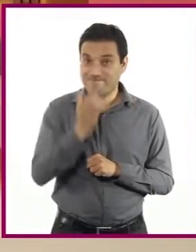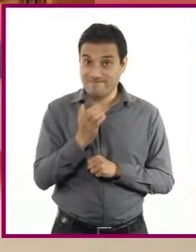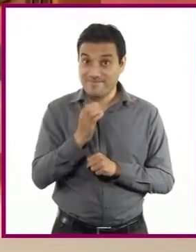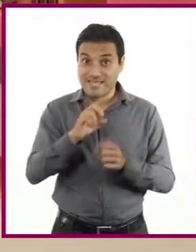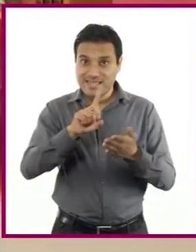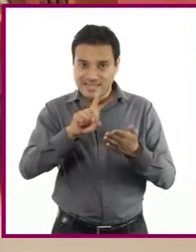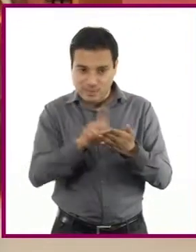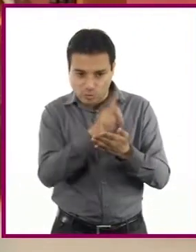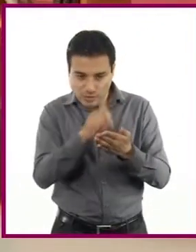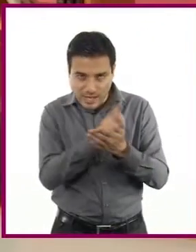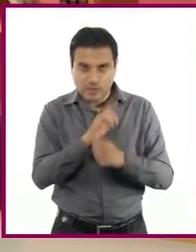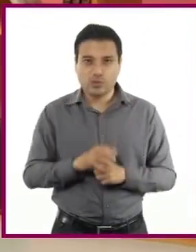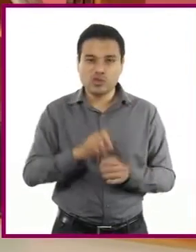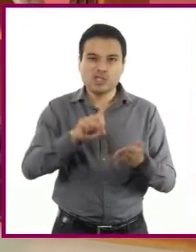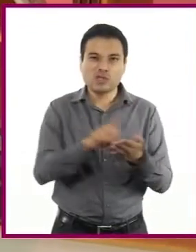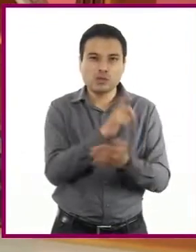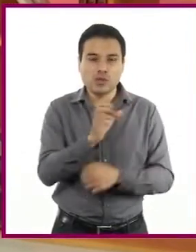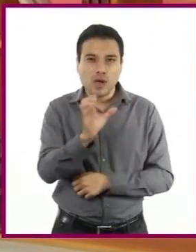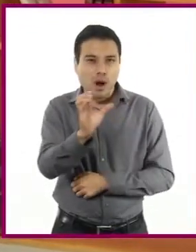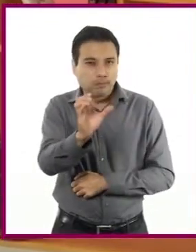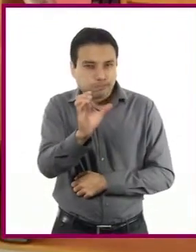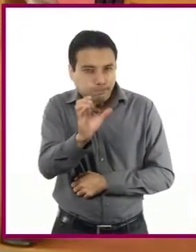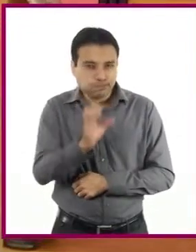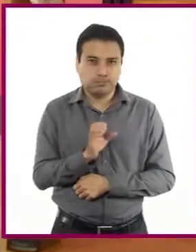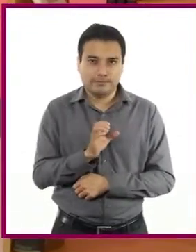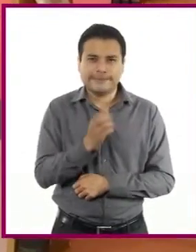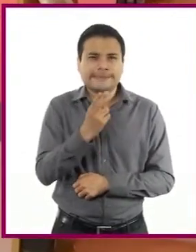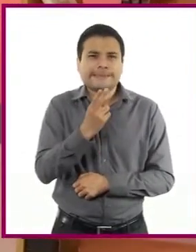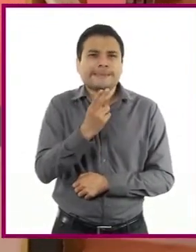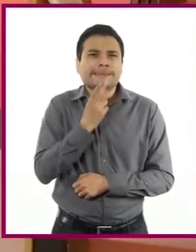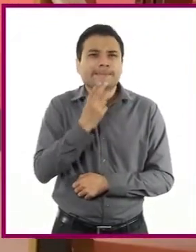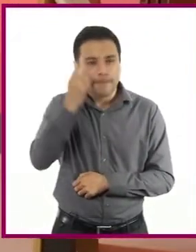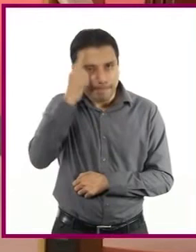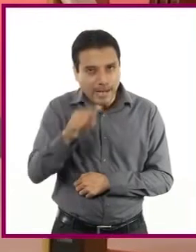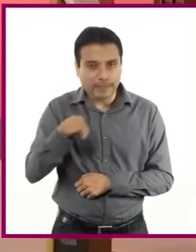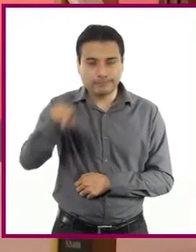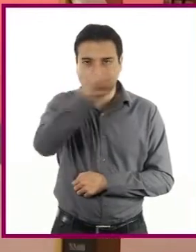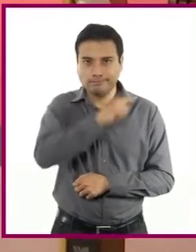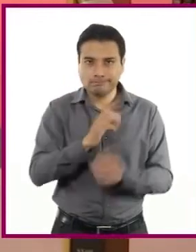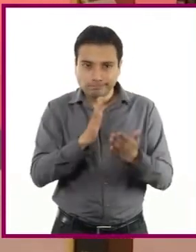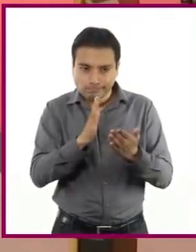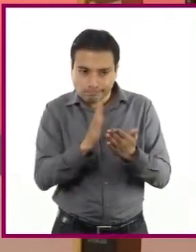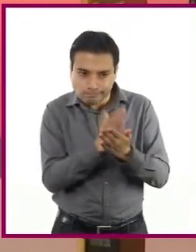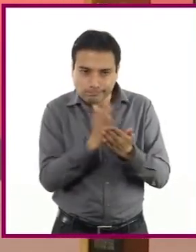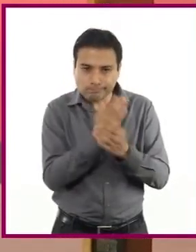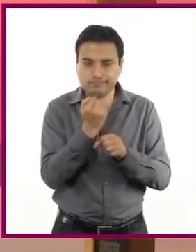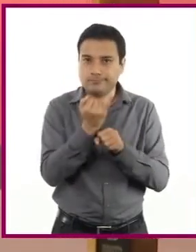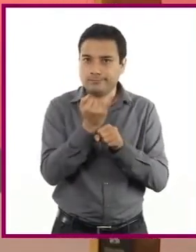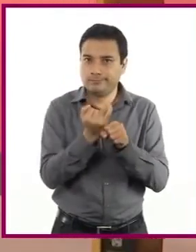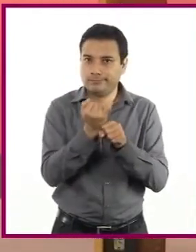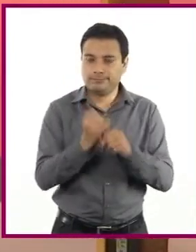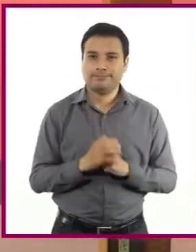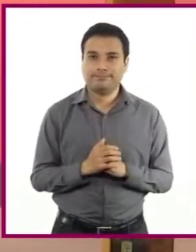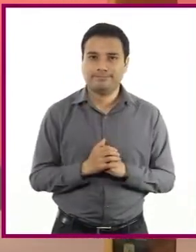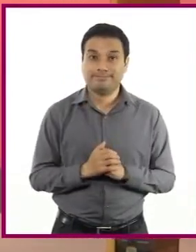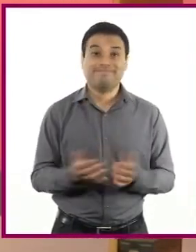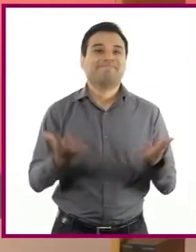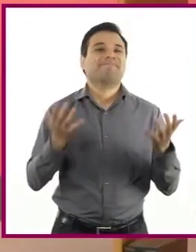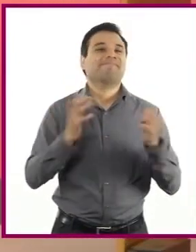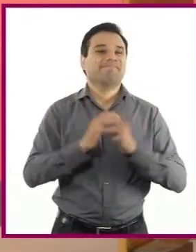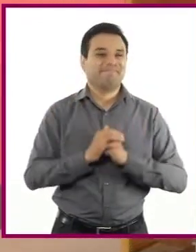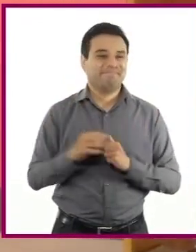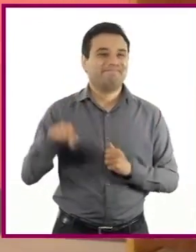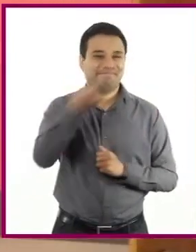y enciclopedias como fuentes de consulta y conocimiento. ¡Ah! ¡Ya lo